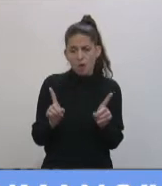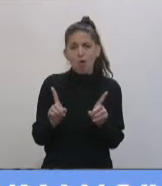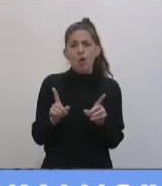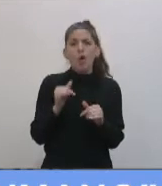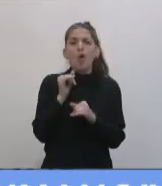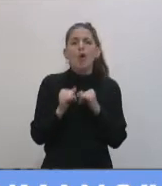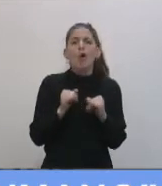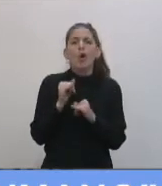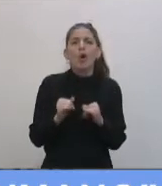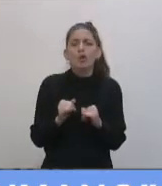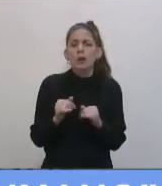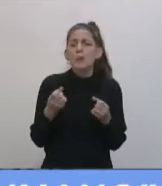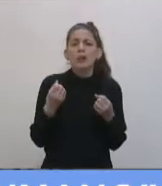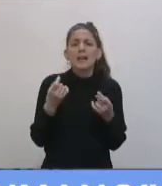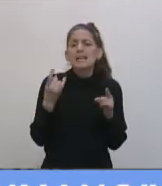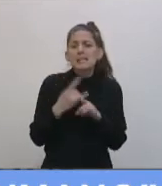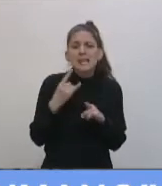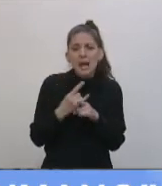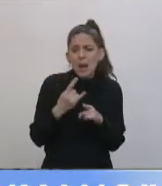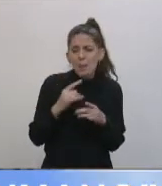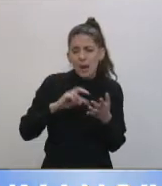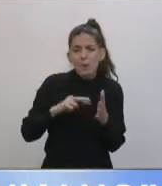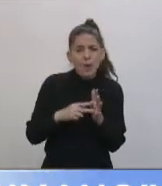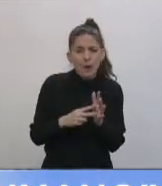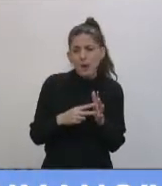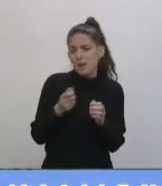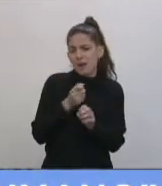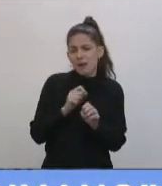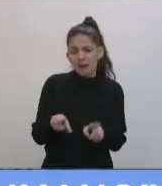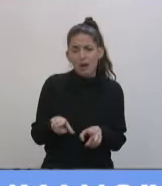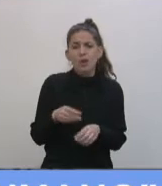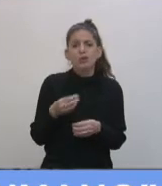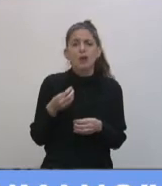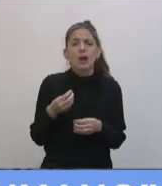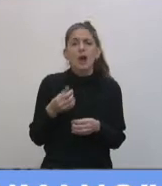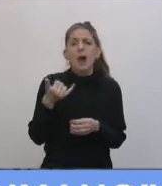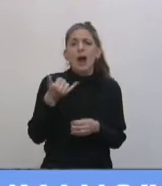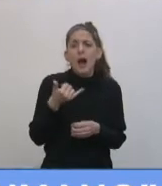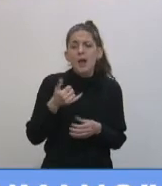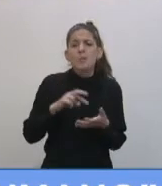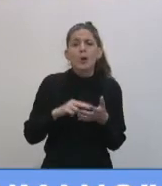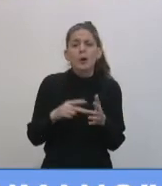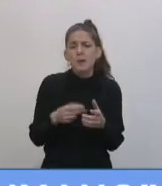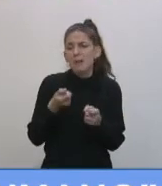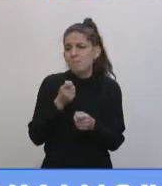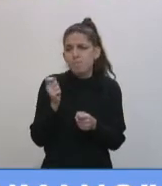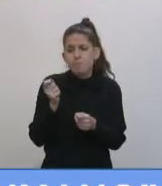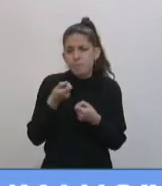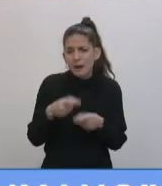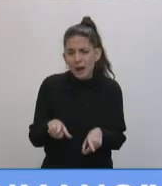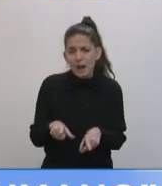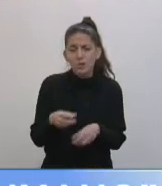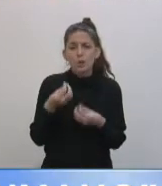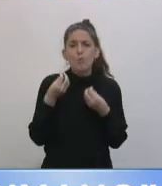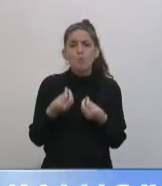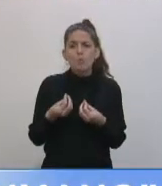que siempre hemos tenido problemas. Lo raro, el que exista problemas no es raro, pero lo singular